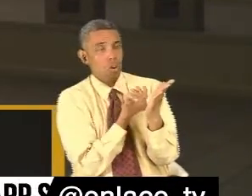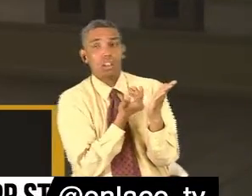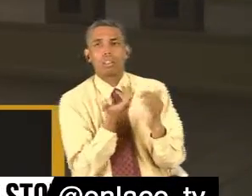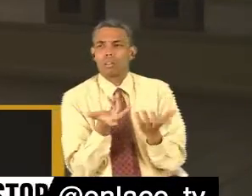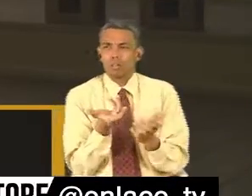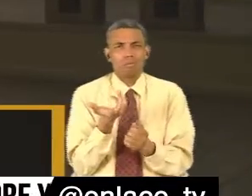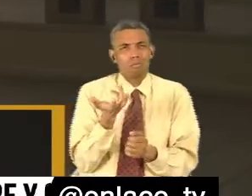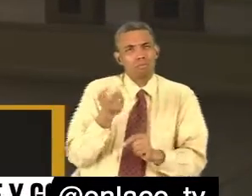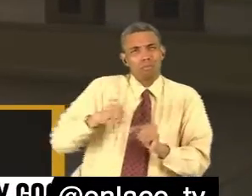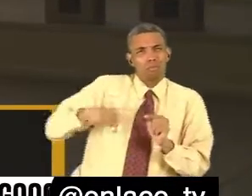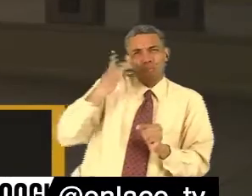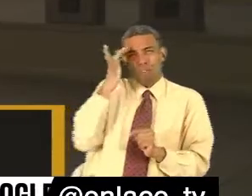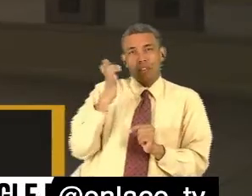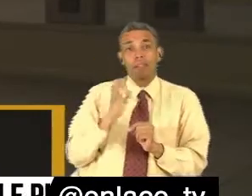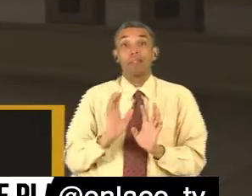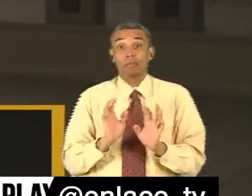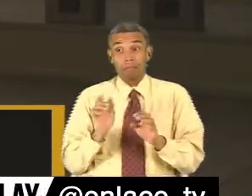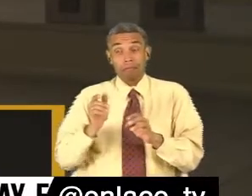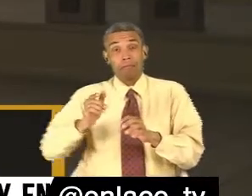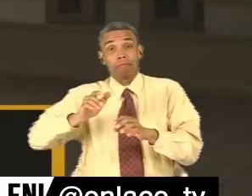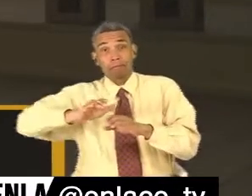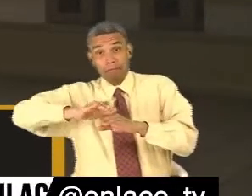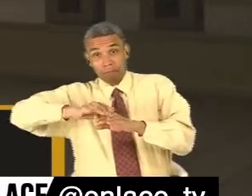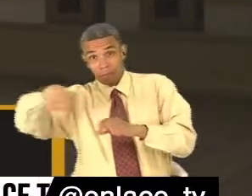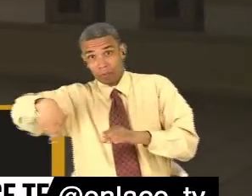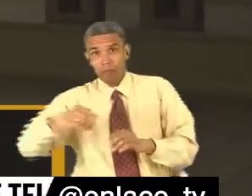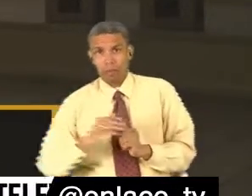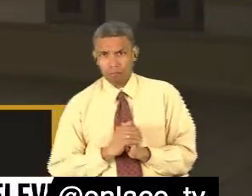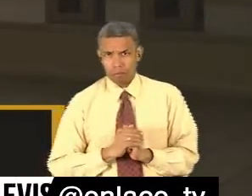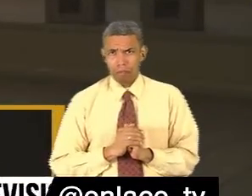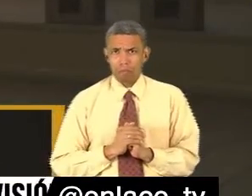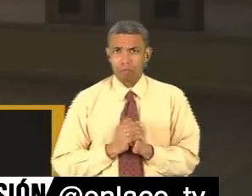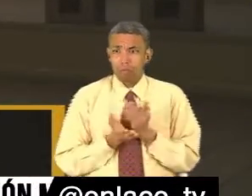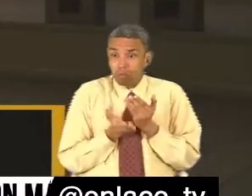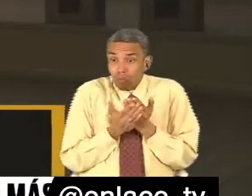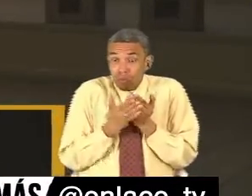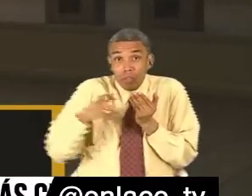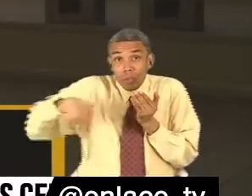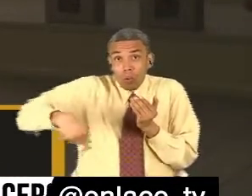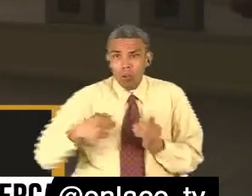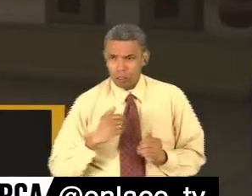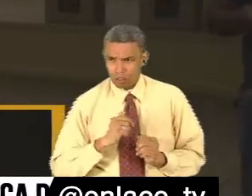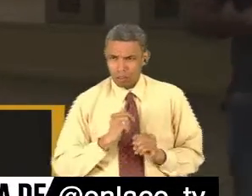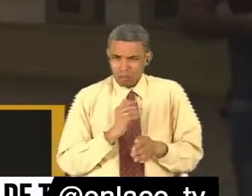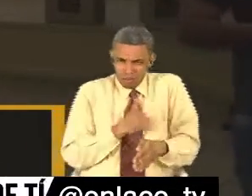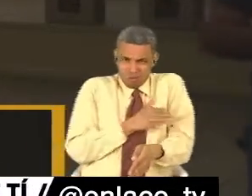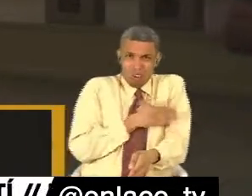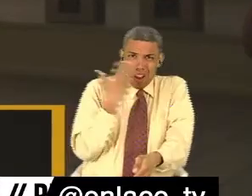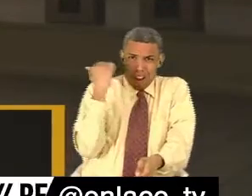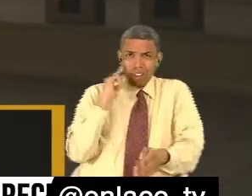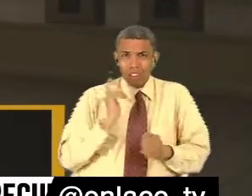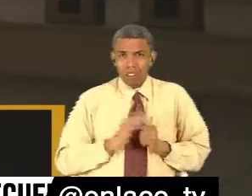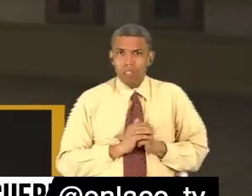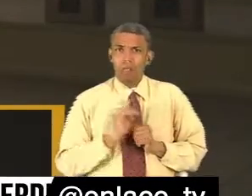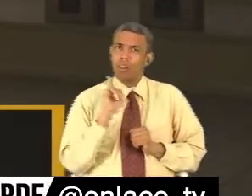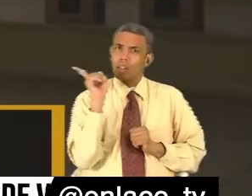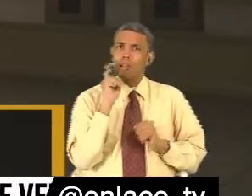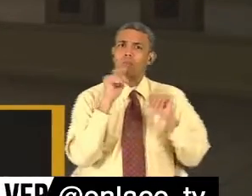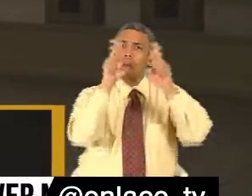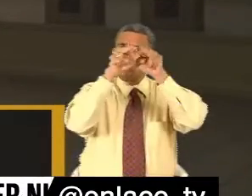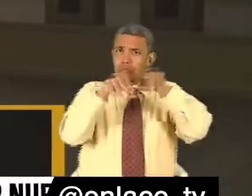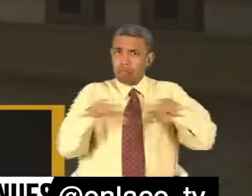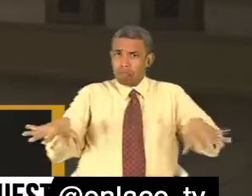día de las elecciones, nos llamaron que no aparecíamos en el censo que nosotros hicimos en el sistema de la página de la alcaldía. Cuando